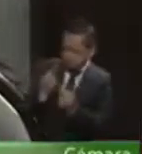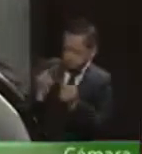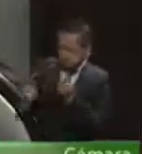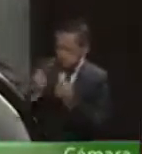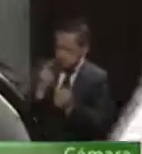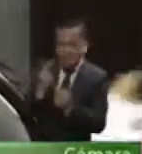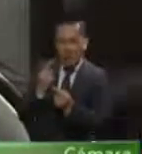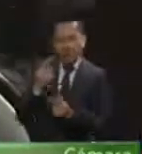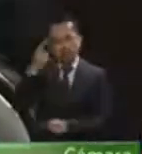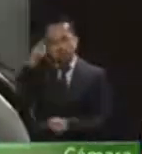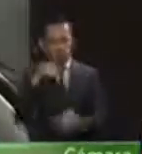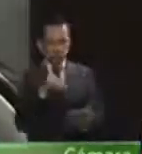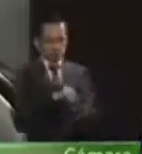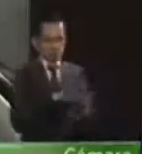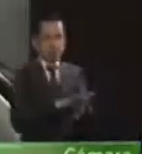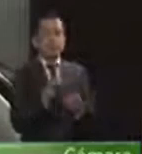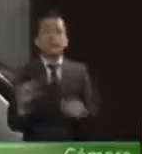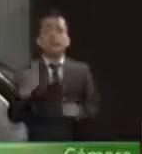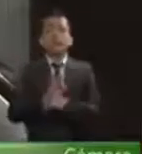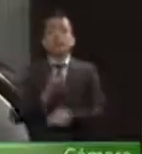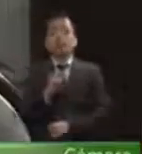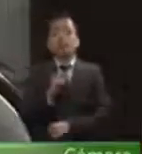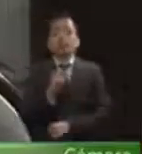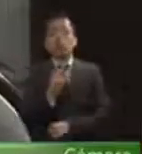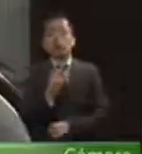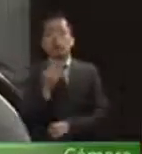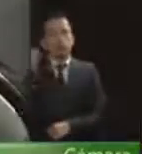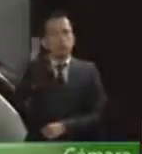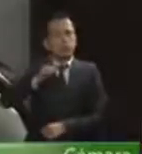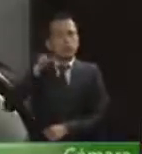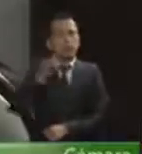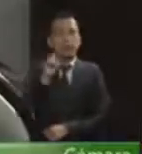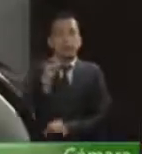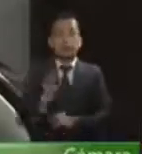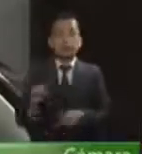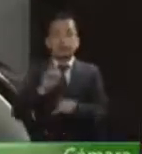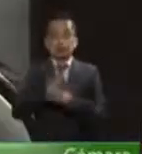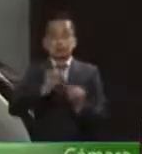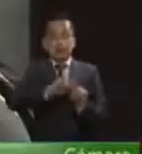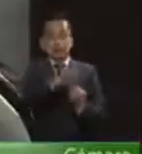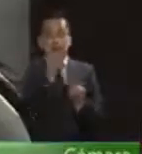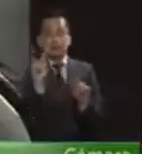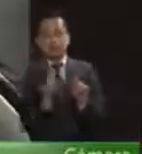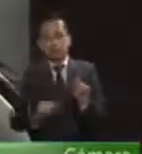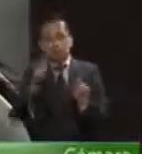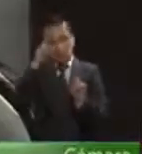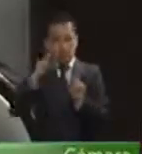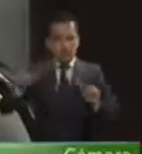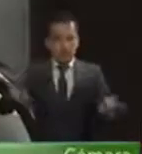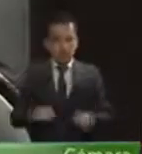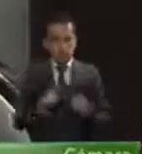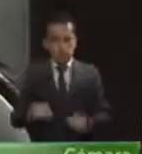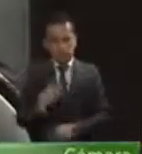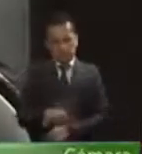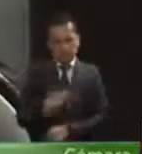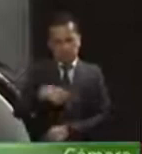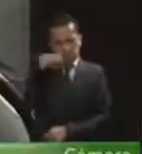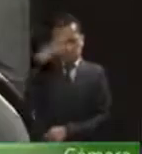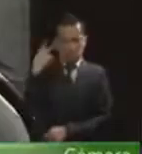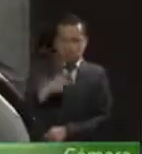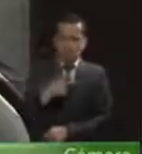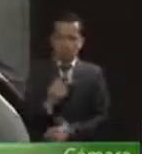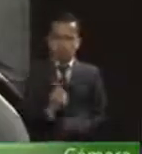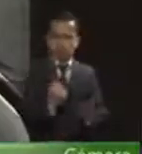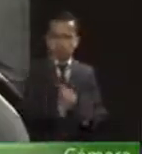día 24 de abril como el Día Nacional de la Música Tradicional Mexicana. En la historia musical de